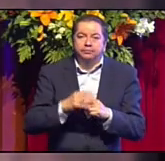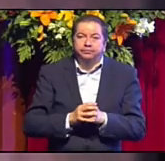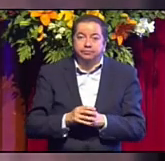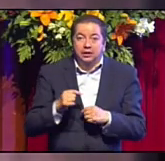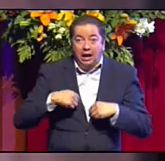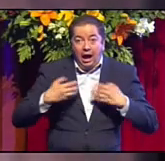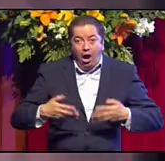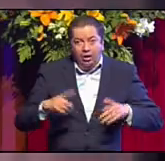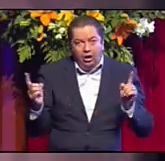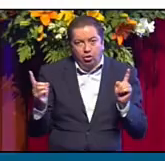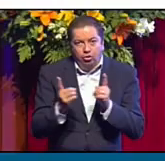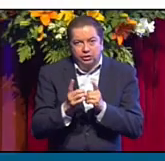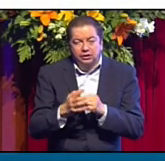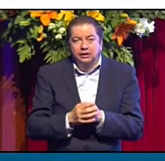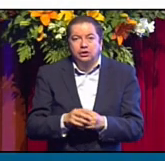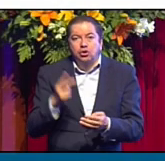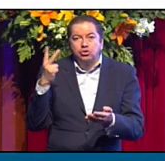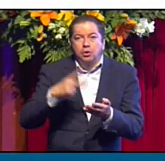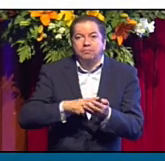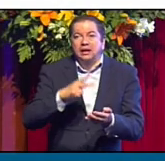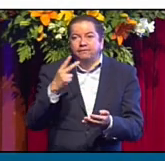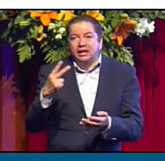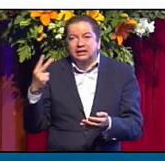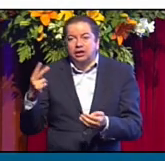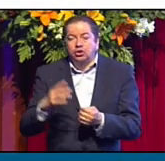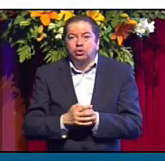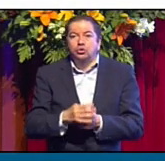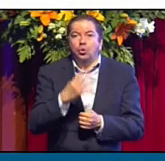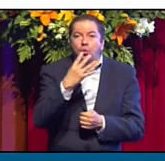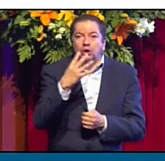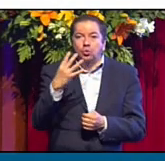Voy a ser breve esta parte. El 2022,